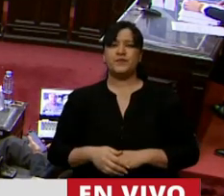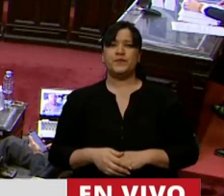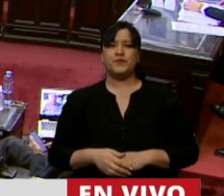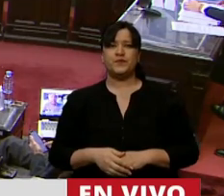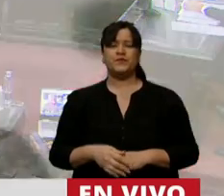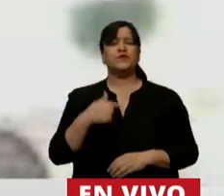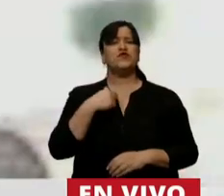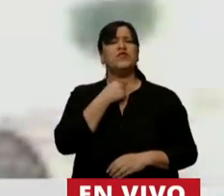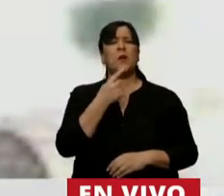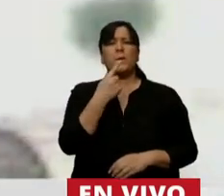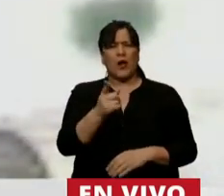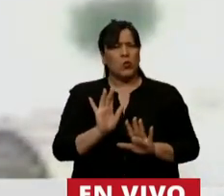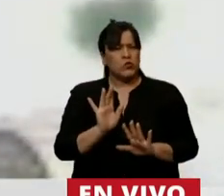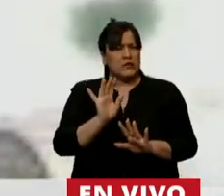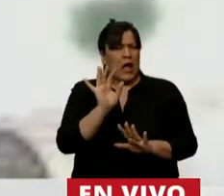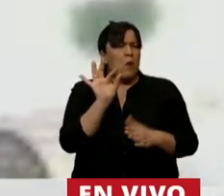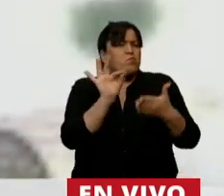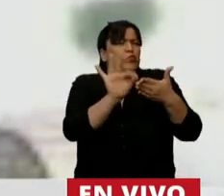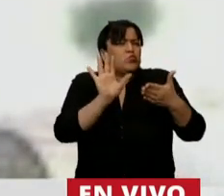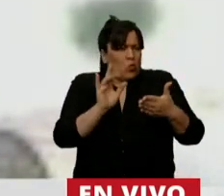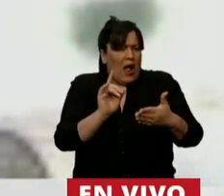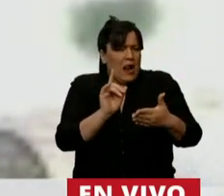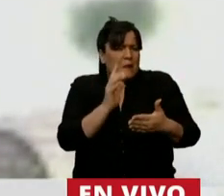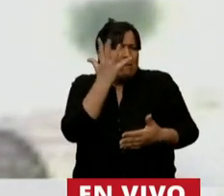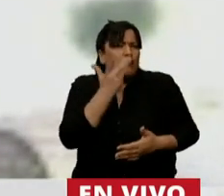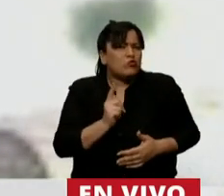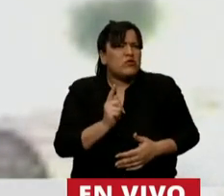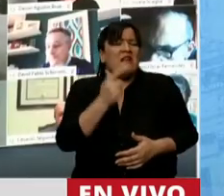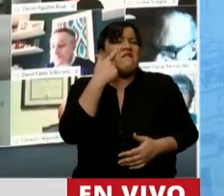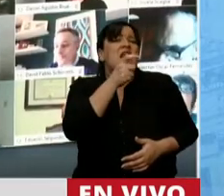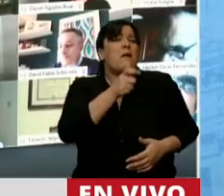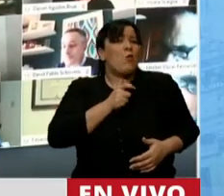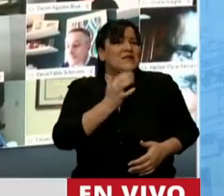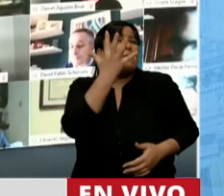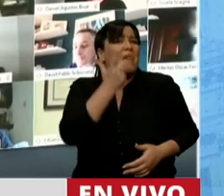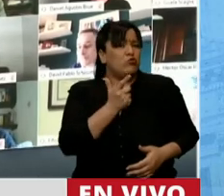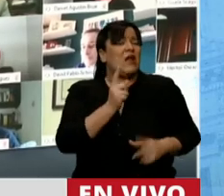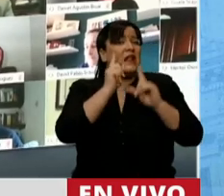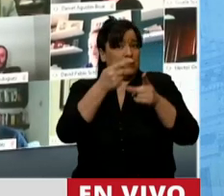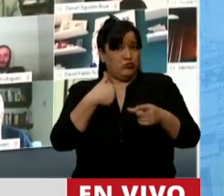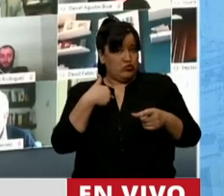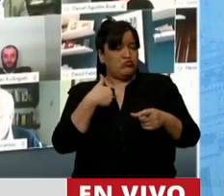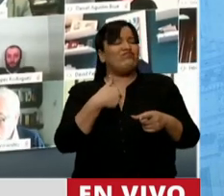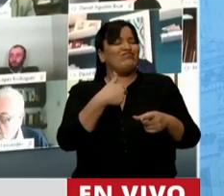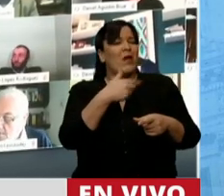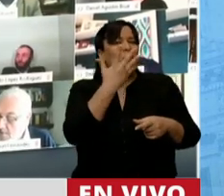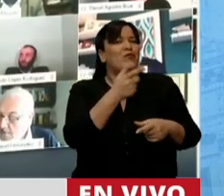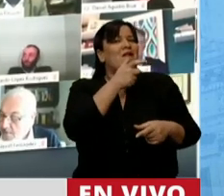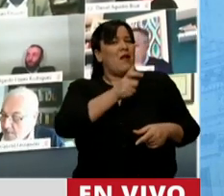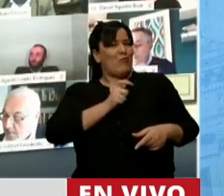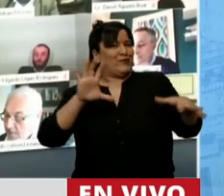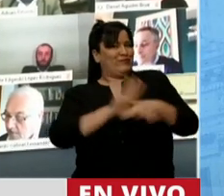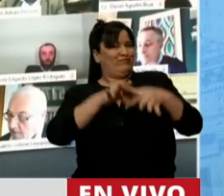yo quiero hacer una pregunta precisa puntual y me gustaría una respuesta precisa y puntual